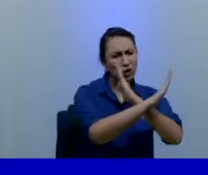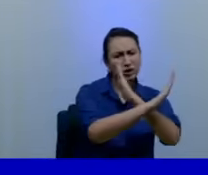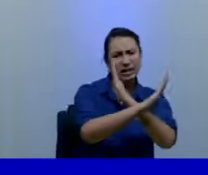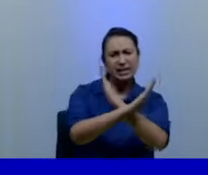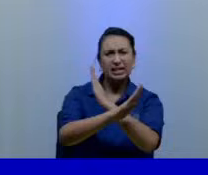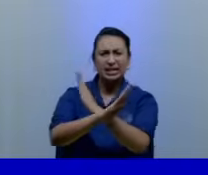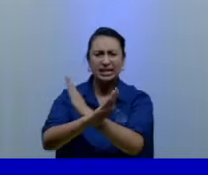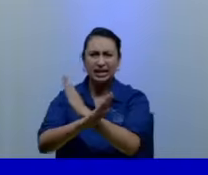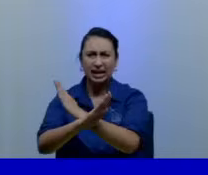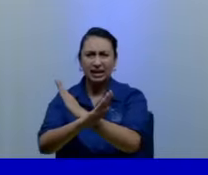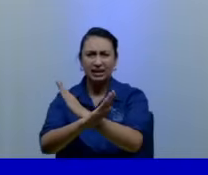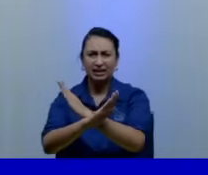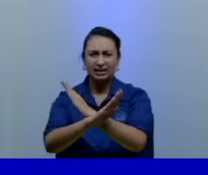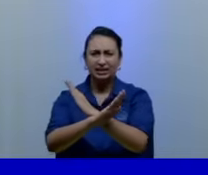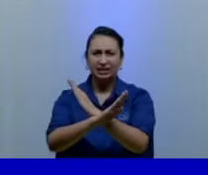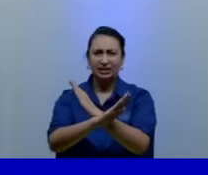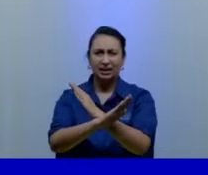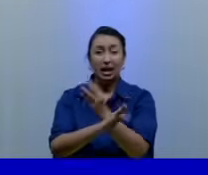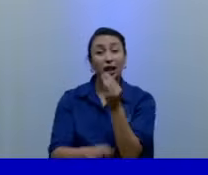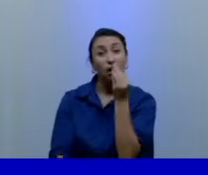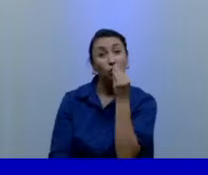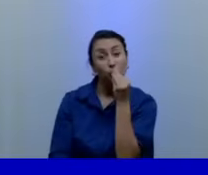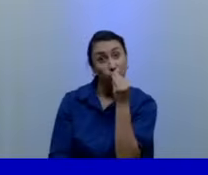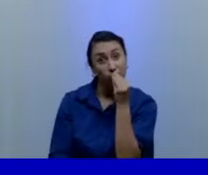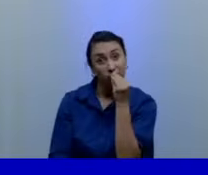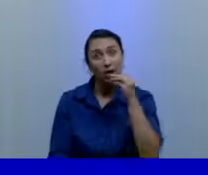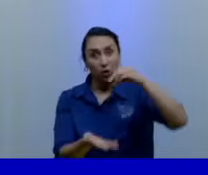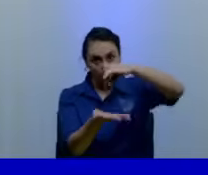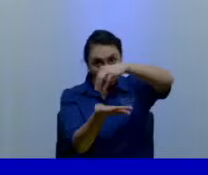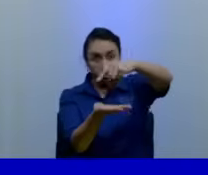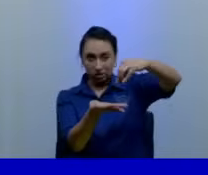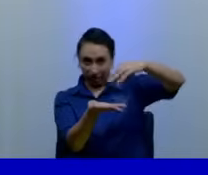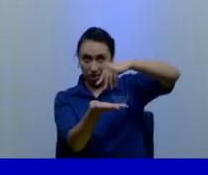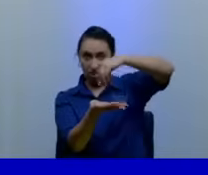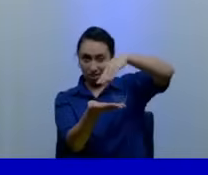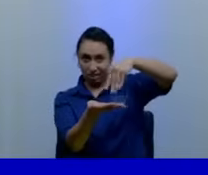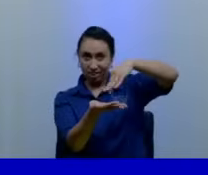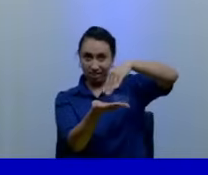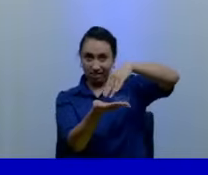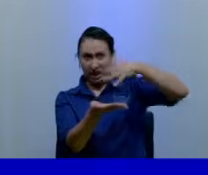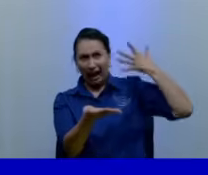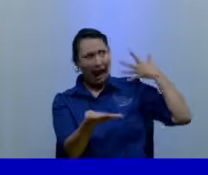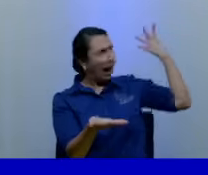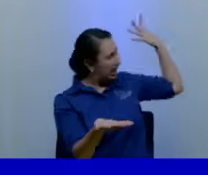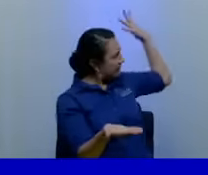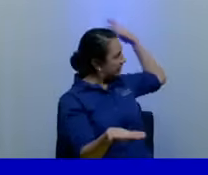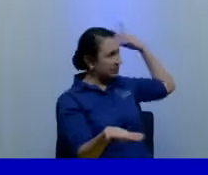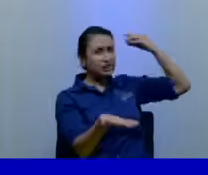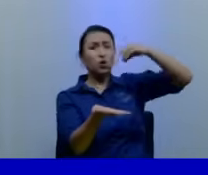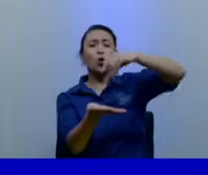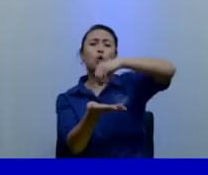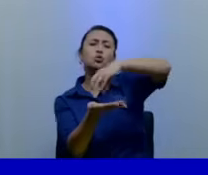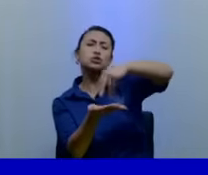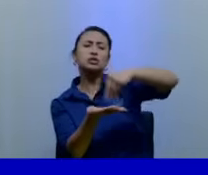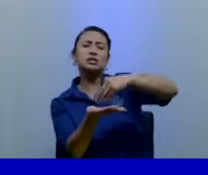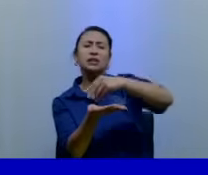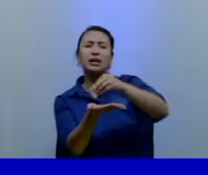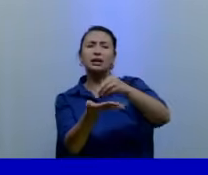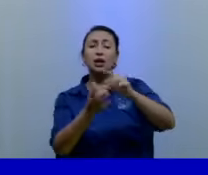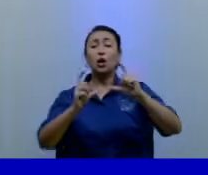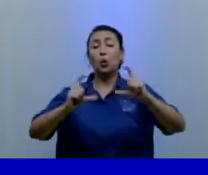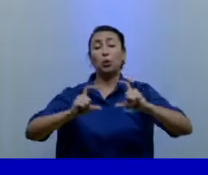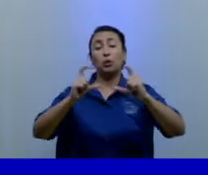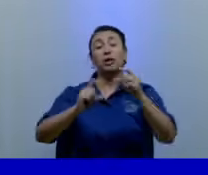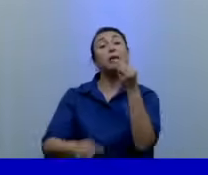hielo, pues estaba en las montañas, ¿verdad? Entonces, con sal lograban que se conservara la comidita.